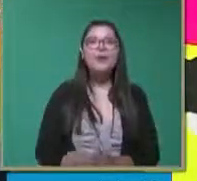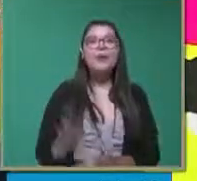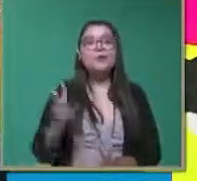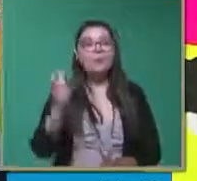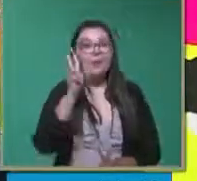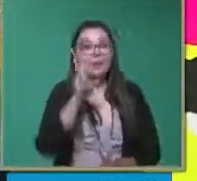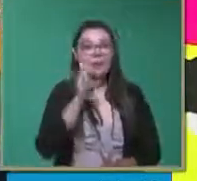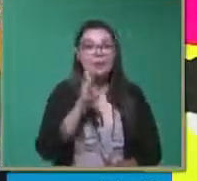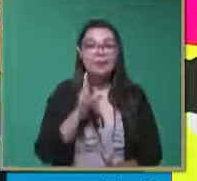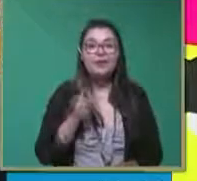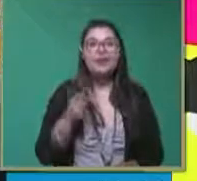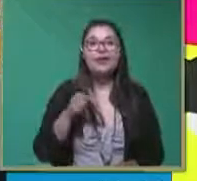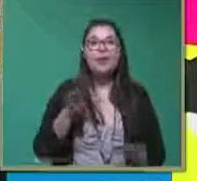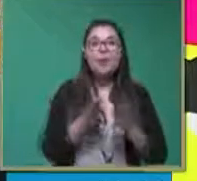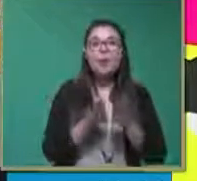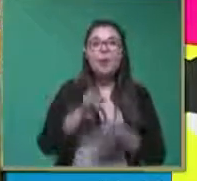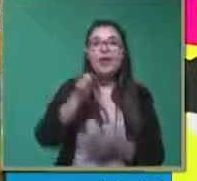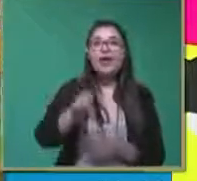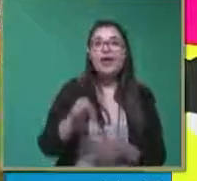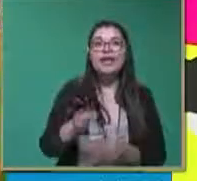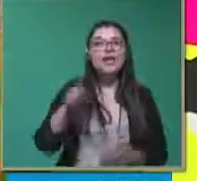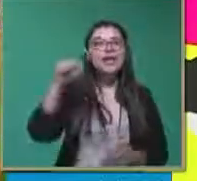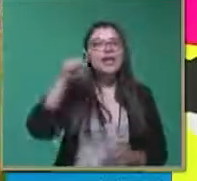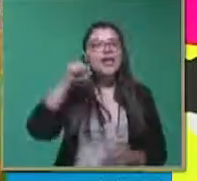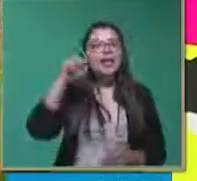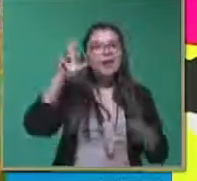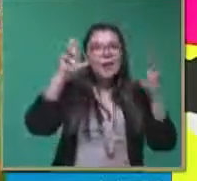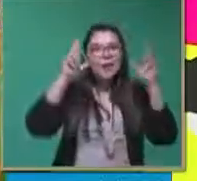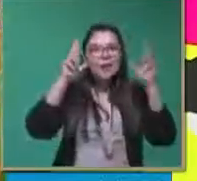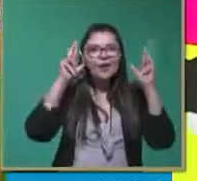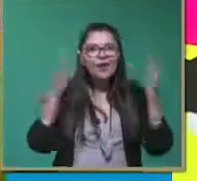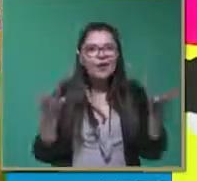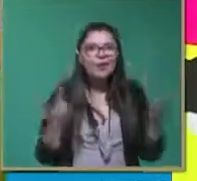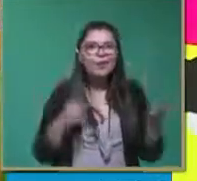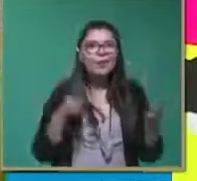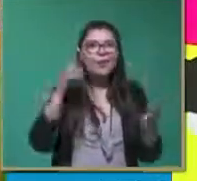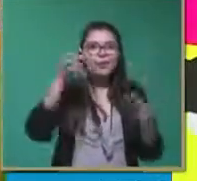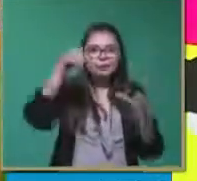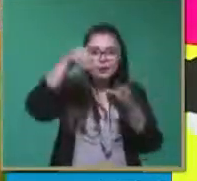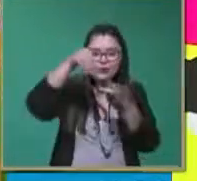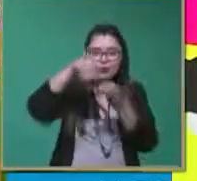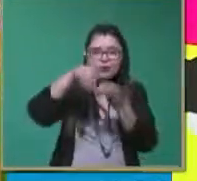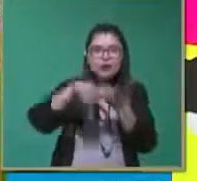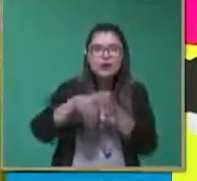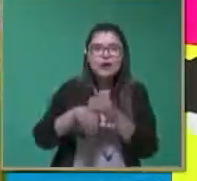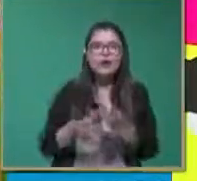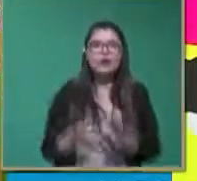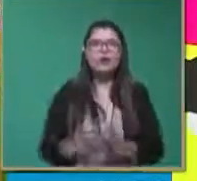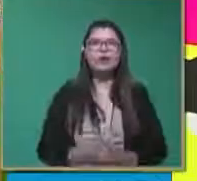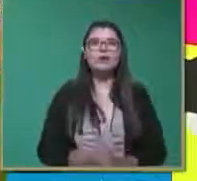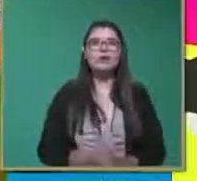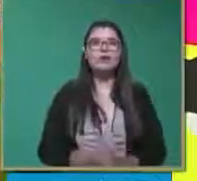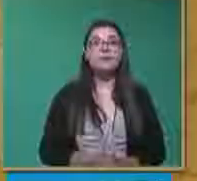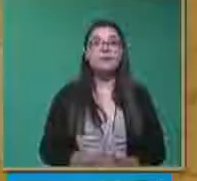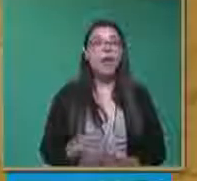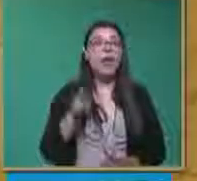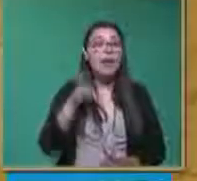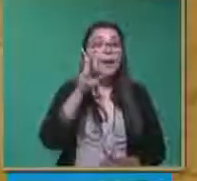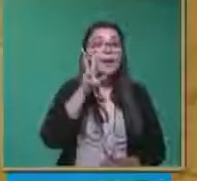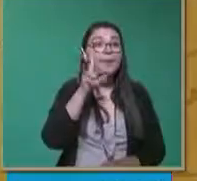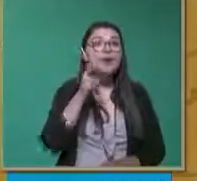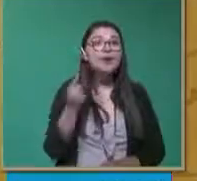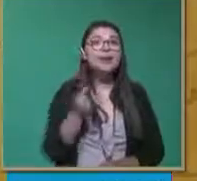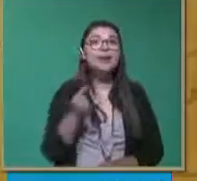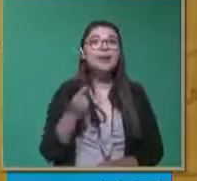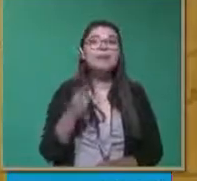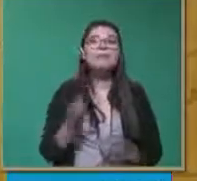vamos a hacer que este conejito, pues como que se nutra mejor, vamos a meterlo aquí en esa cajita de apariciones. A vamos a encerrarlo bien, okay. Maestra.